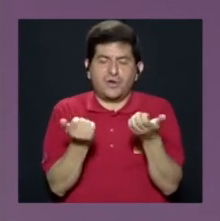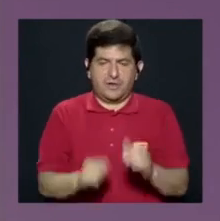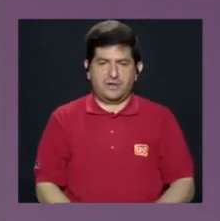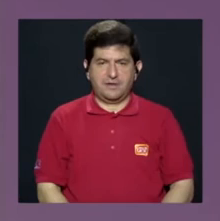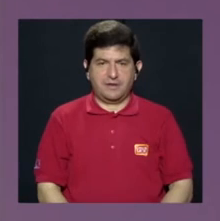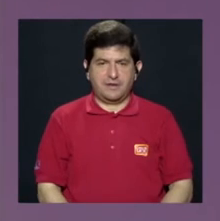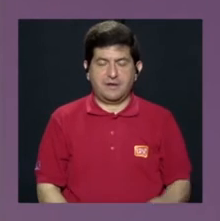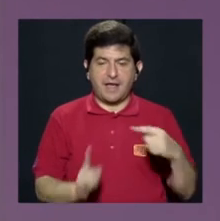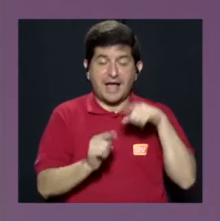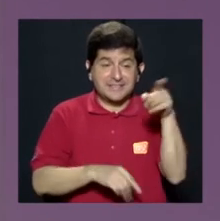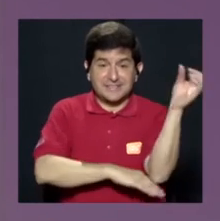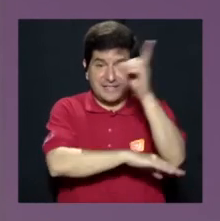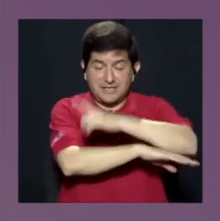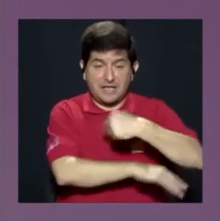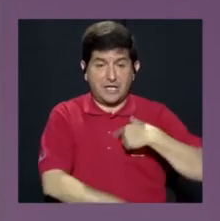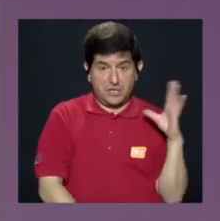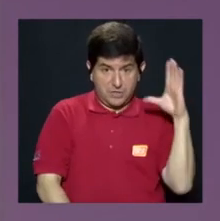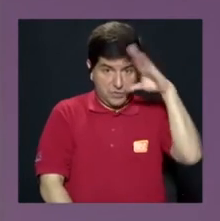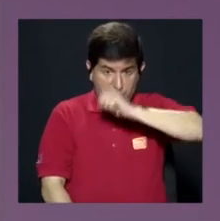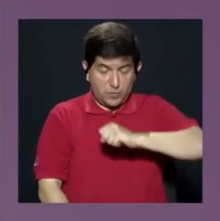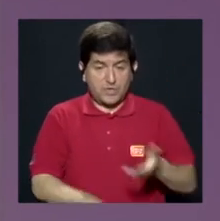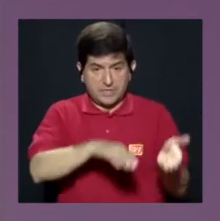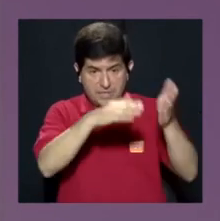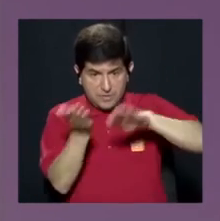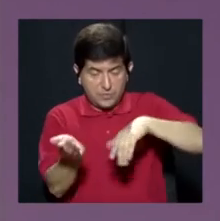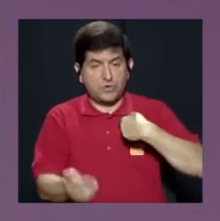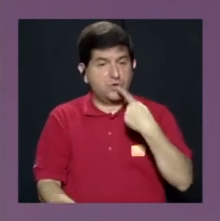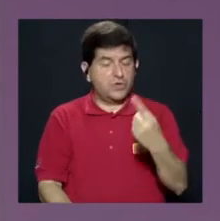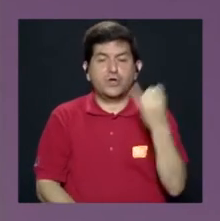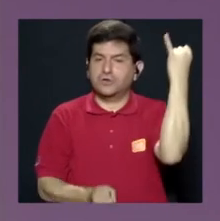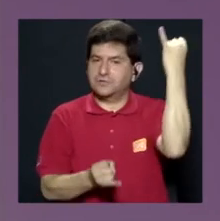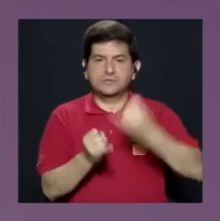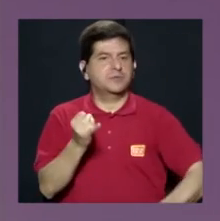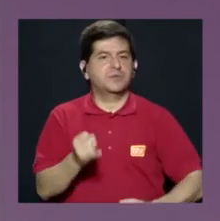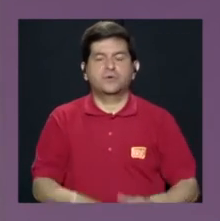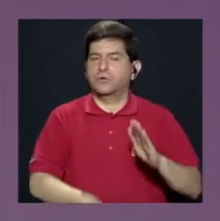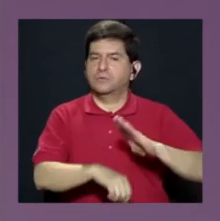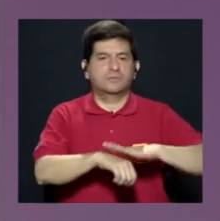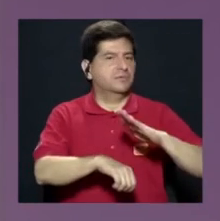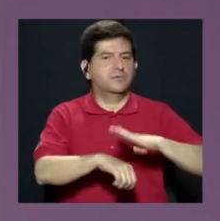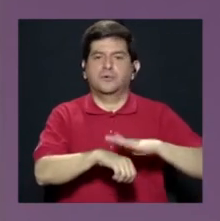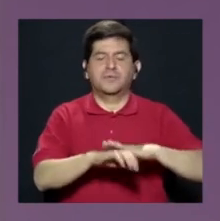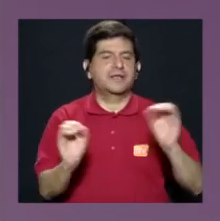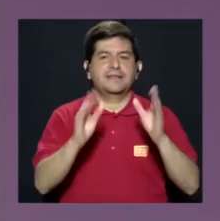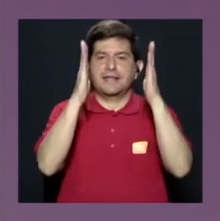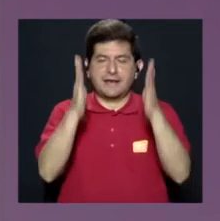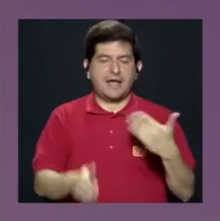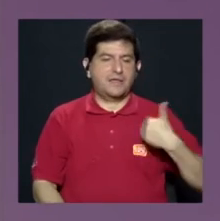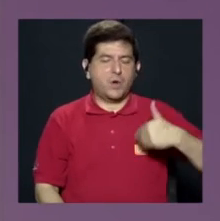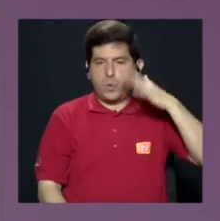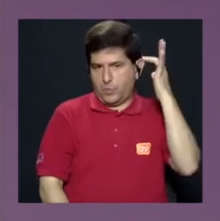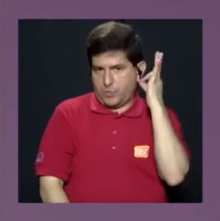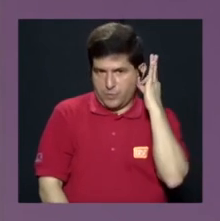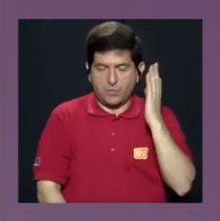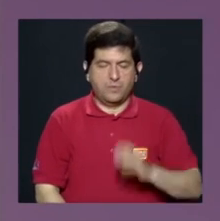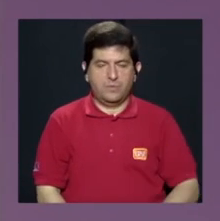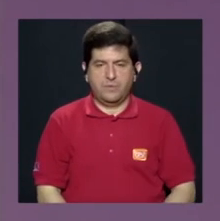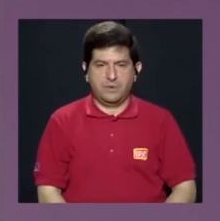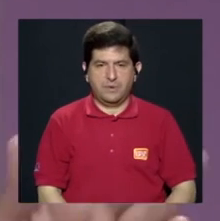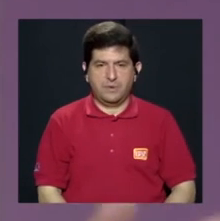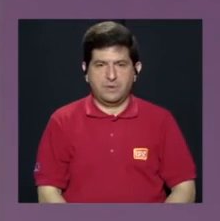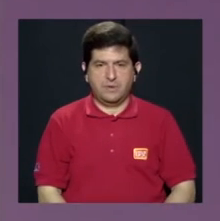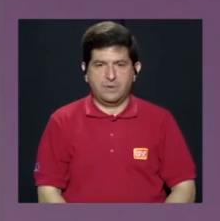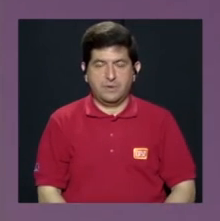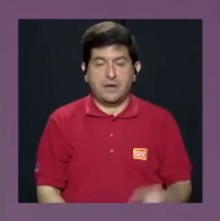hasta ese día. Y hasta el día que yo me di cuenta de que murió mi hijo, yo dije, hasta aquí. No permito que nadie, ni hombre, ni mujer,